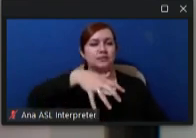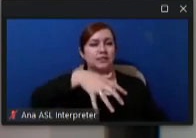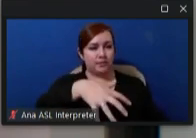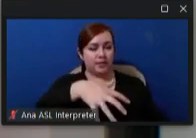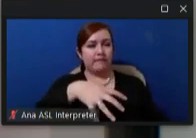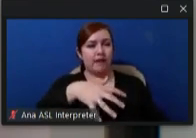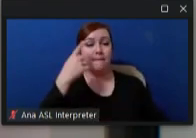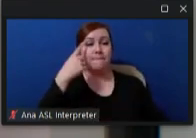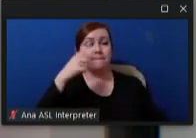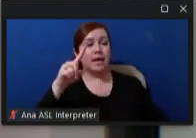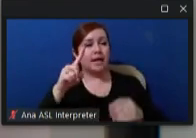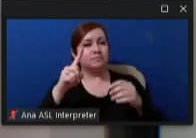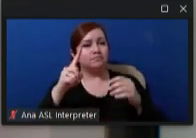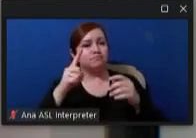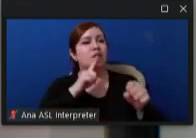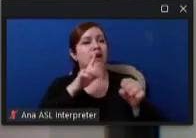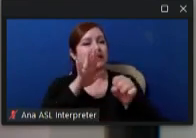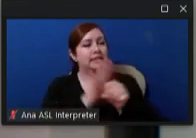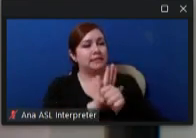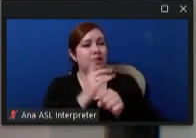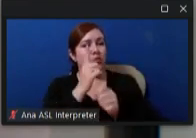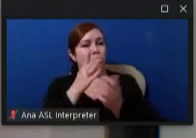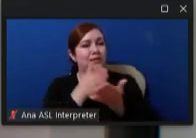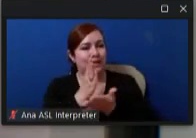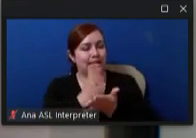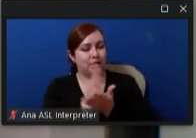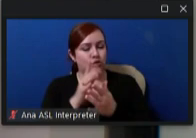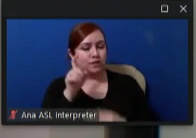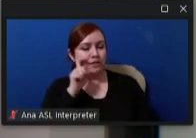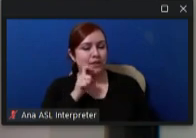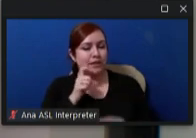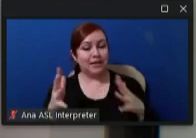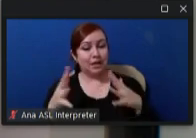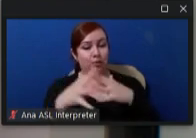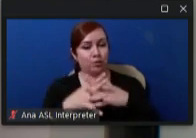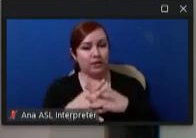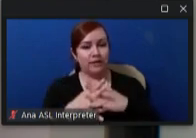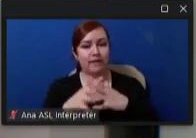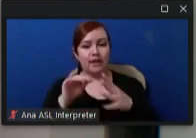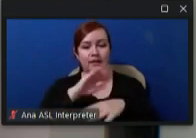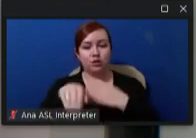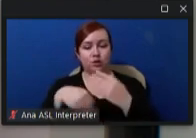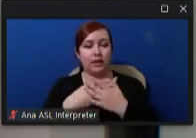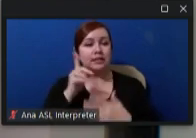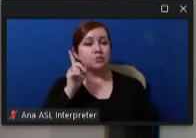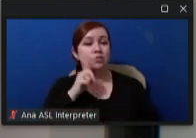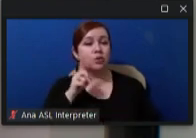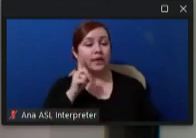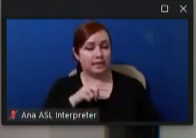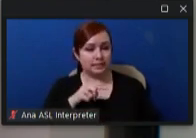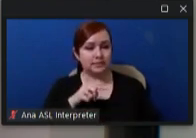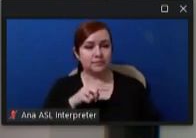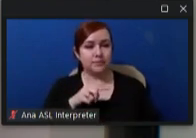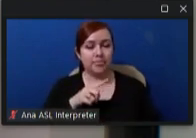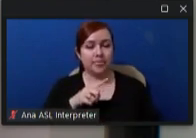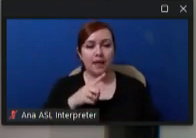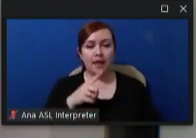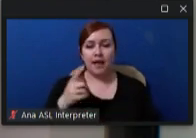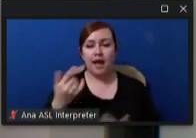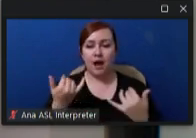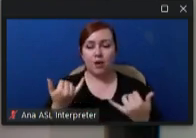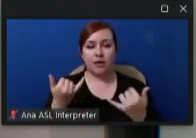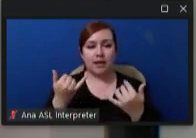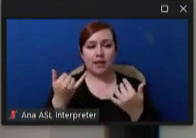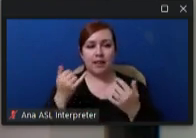un derecho parte de la salud sexual y reproductiva de las mujeres en toda su diversidad. La Política